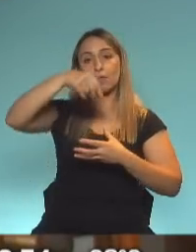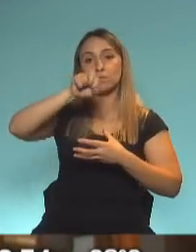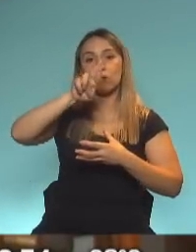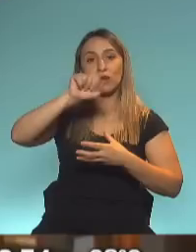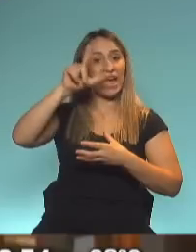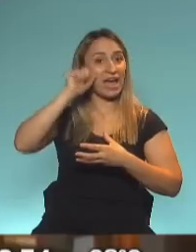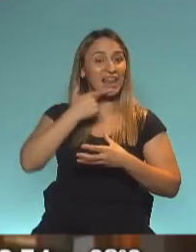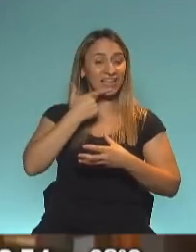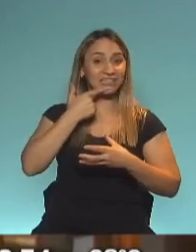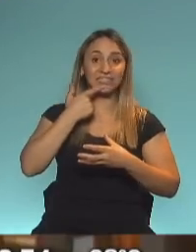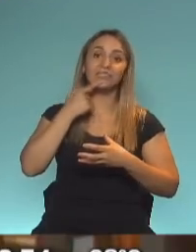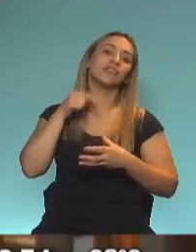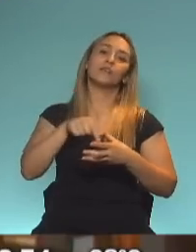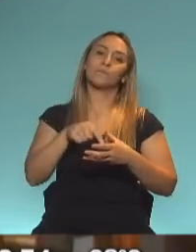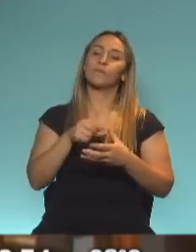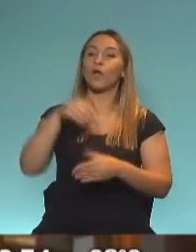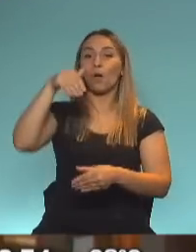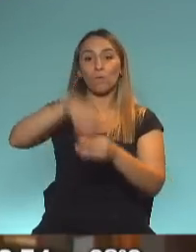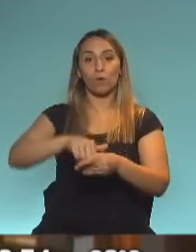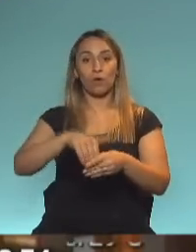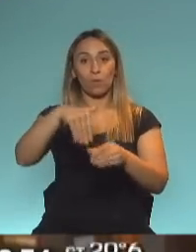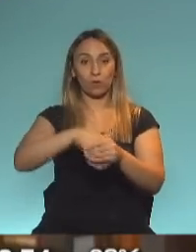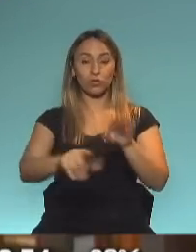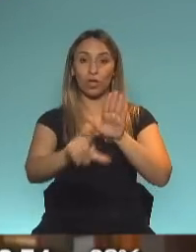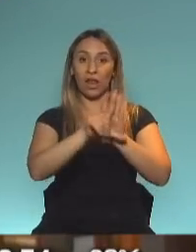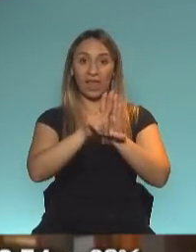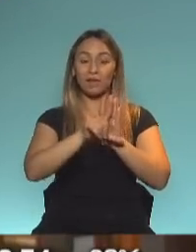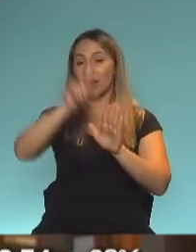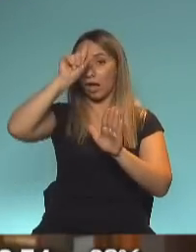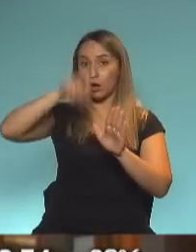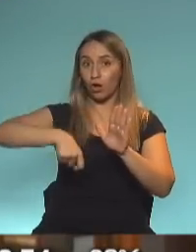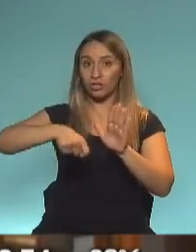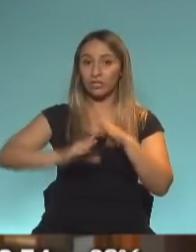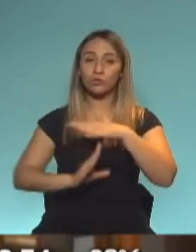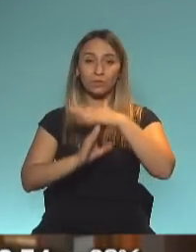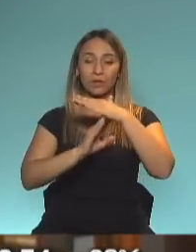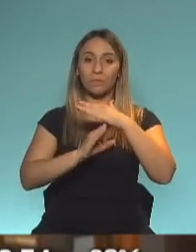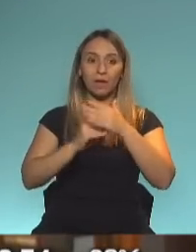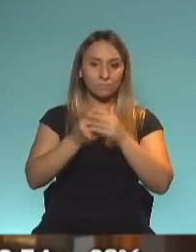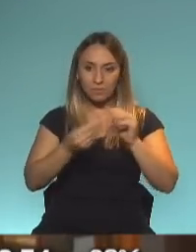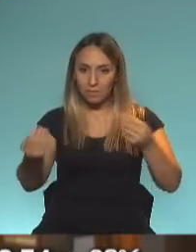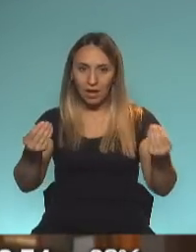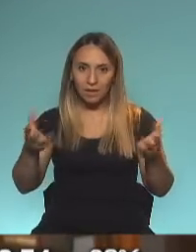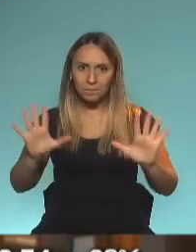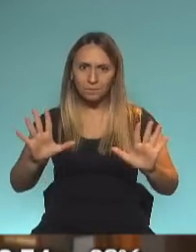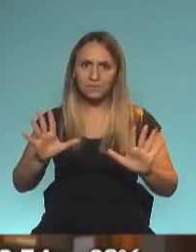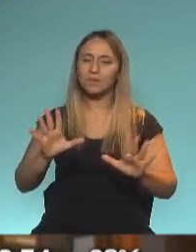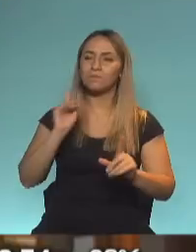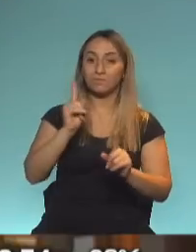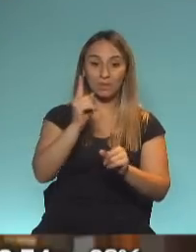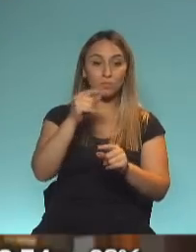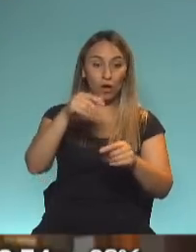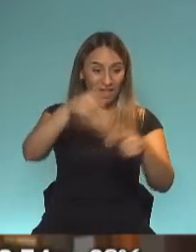una ley para ampliar la Corte Suprema de la provincia y los diputados de Morales que votaron la ley fueron a ocupar ese